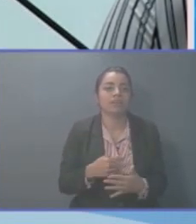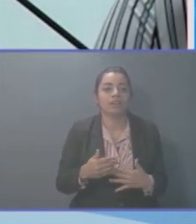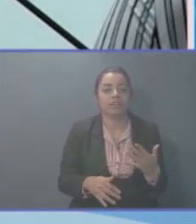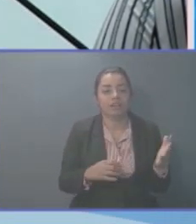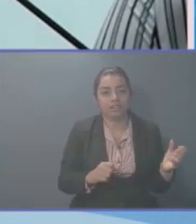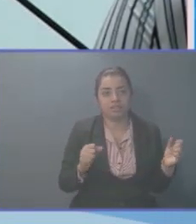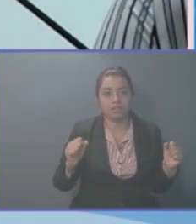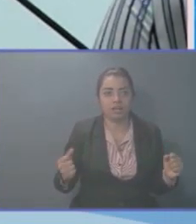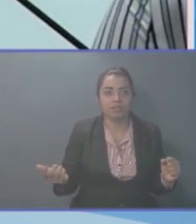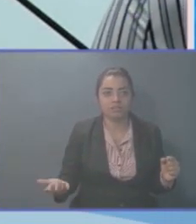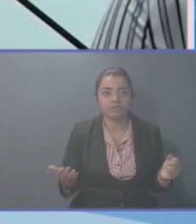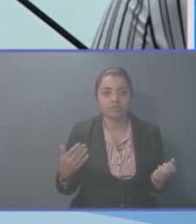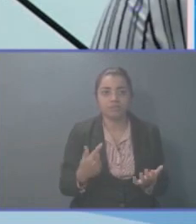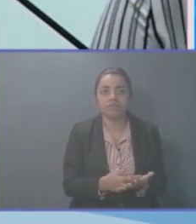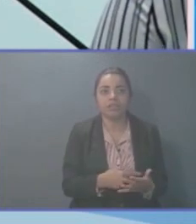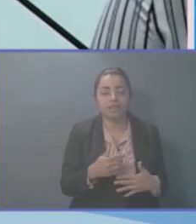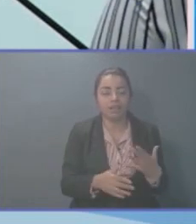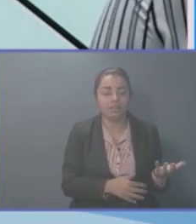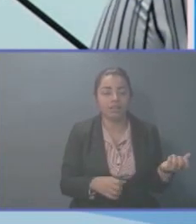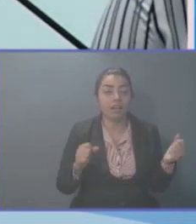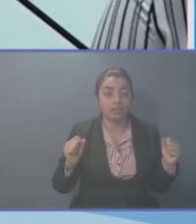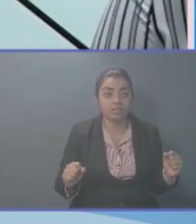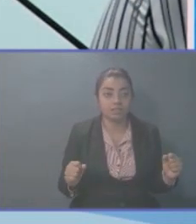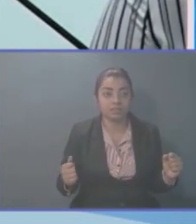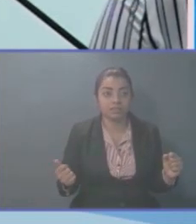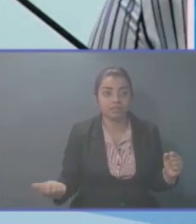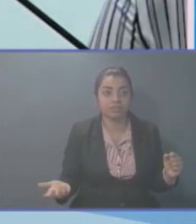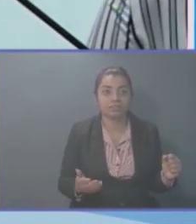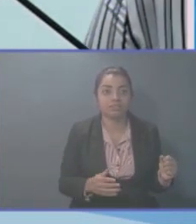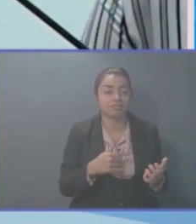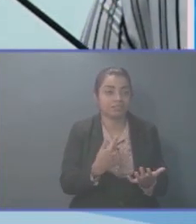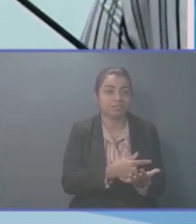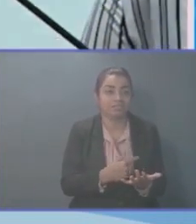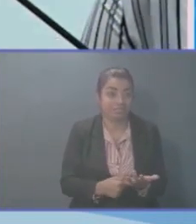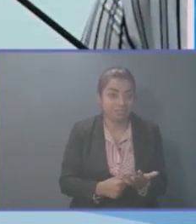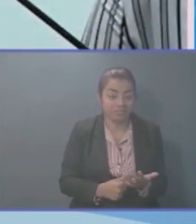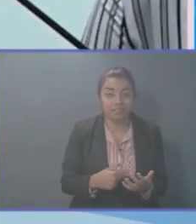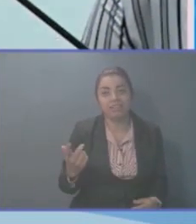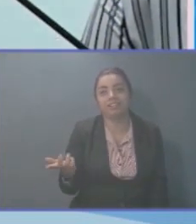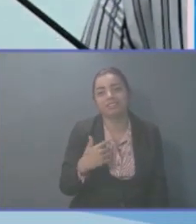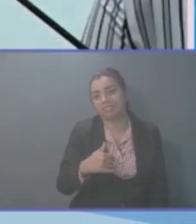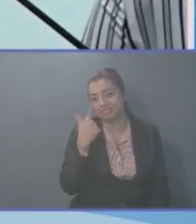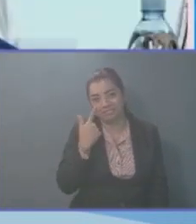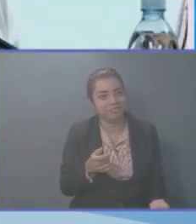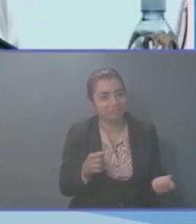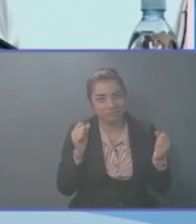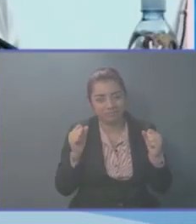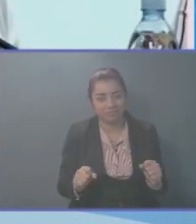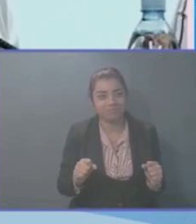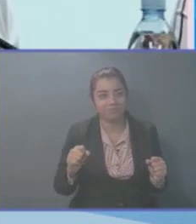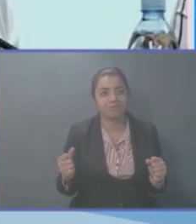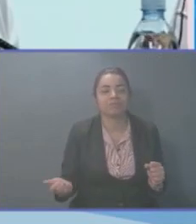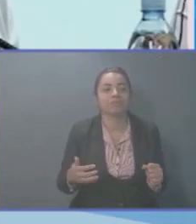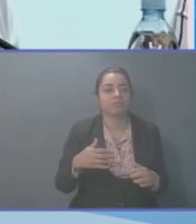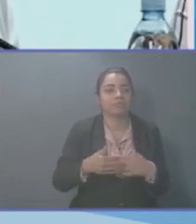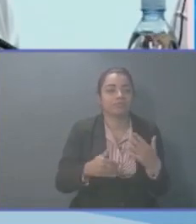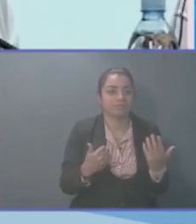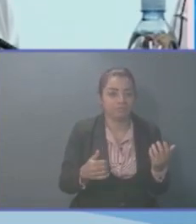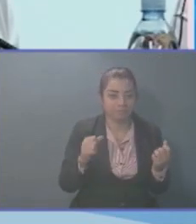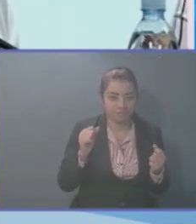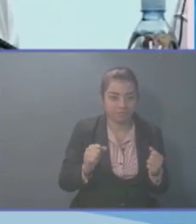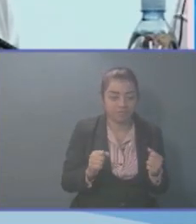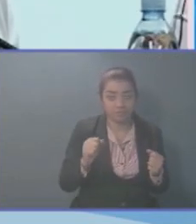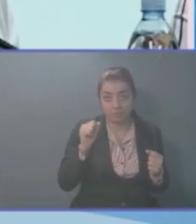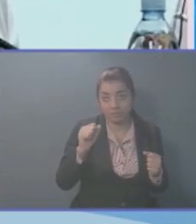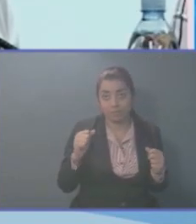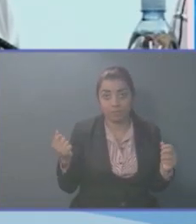Tuvo repercusiones en la población, y esta asamblea tiene dentro de sus facultades la posibilidad de interpelar. Pero yo